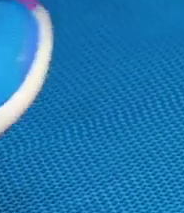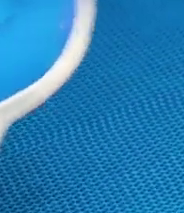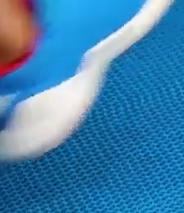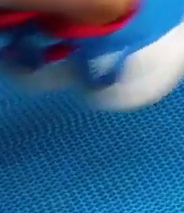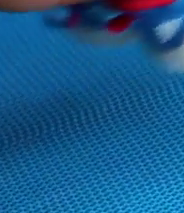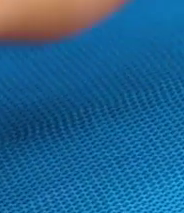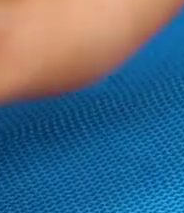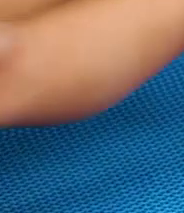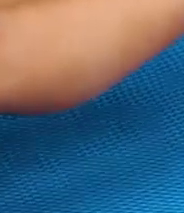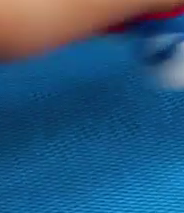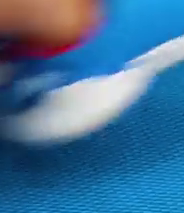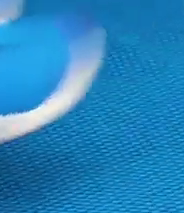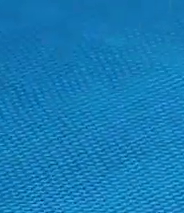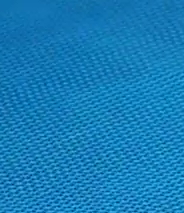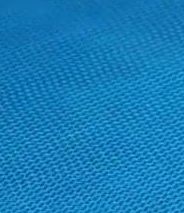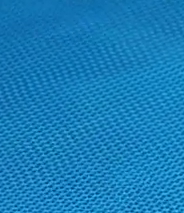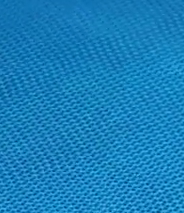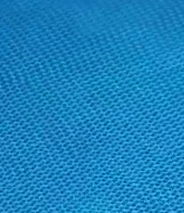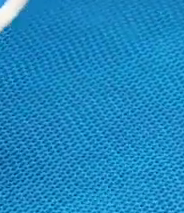Dos.